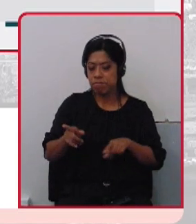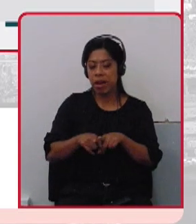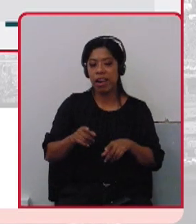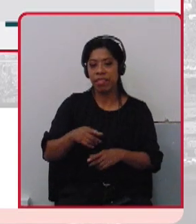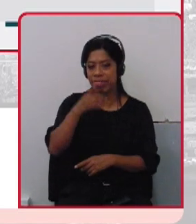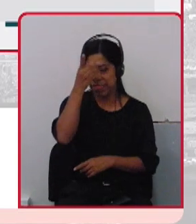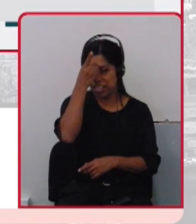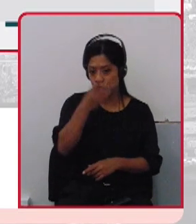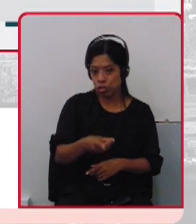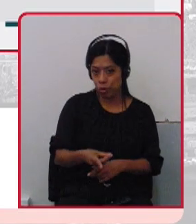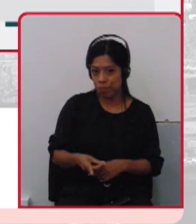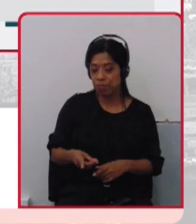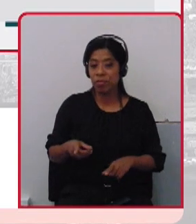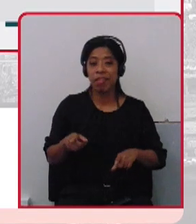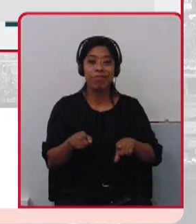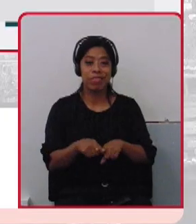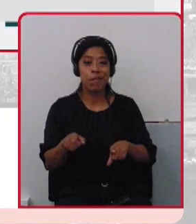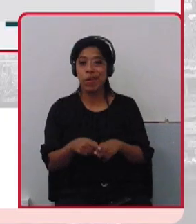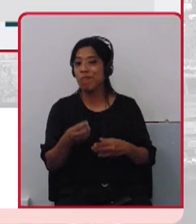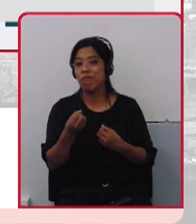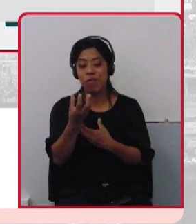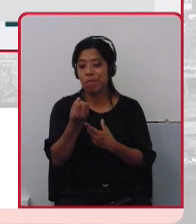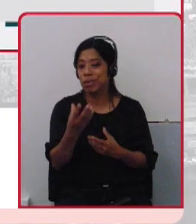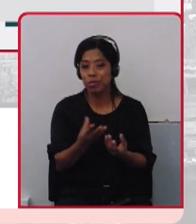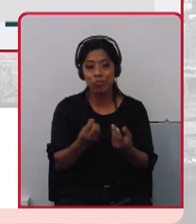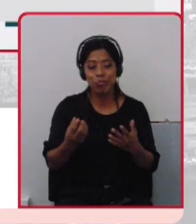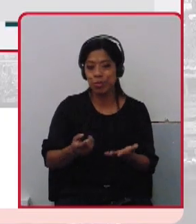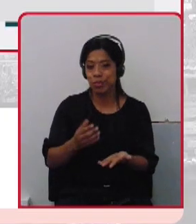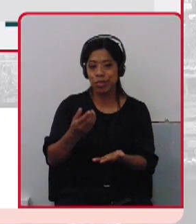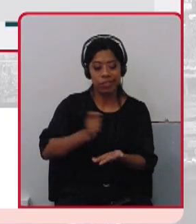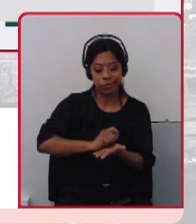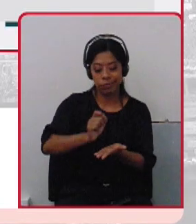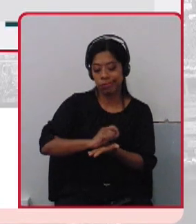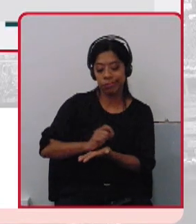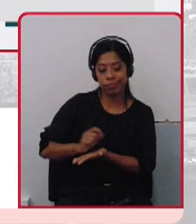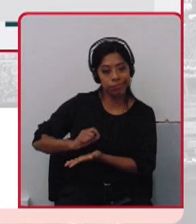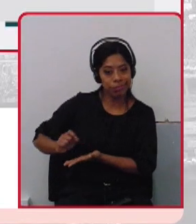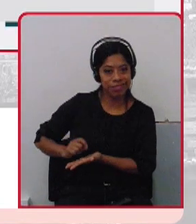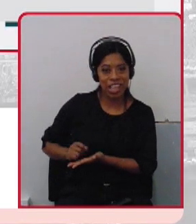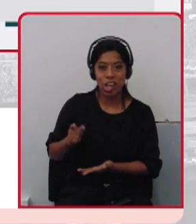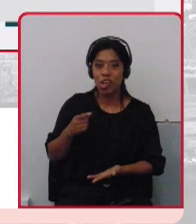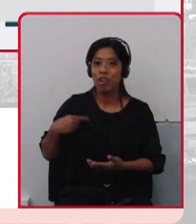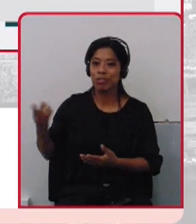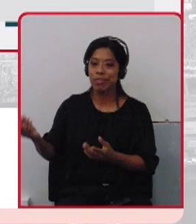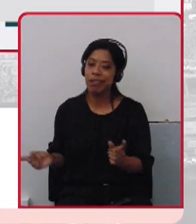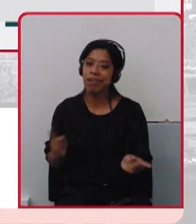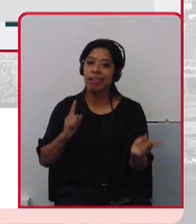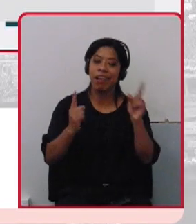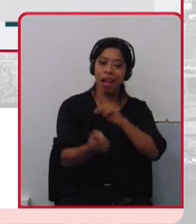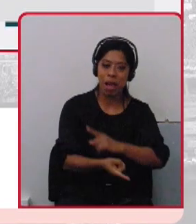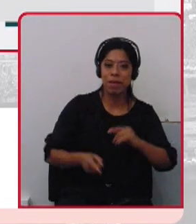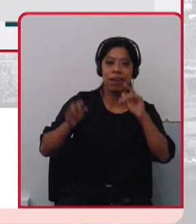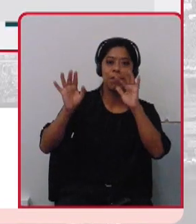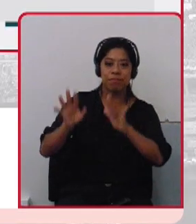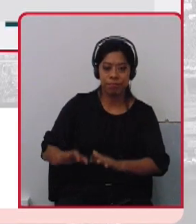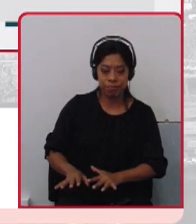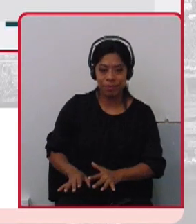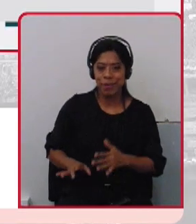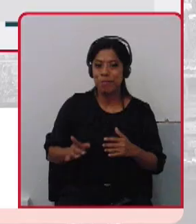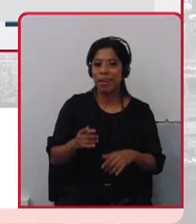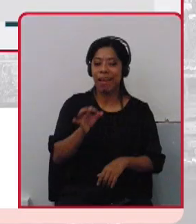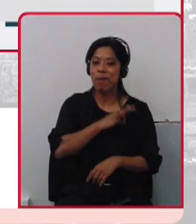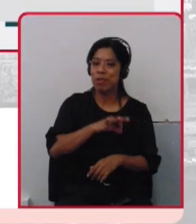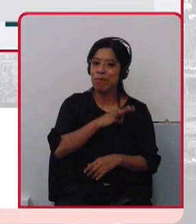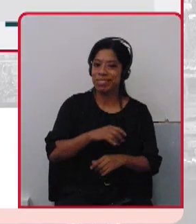tomar decisiones. Había mucha información también que era manual, teníamos nosotros que llevarlo al tema digital, porque primero que ahorra